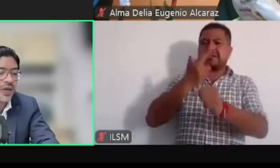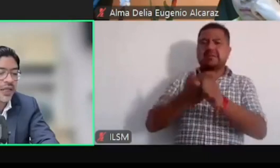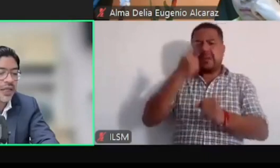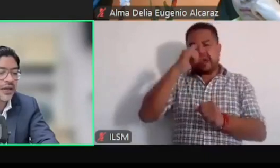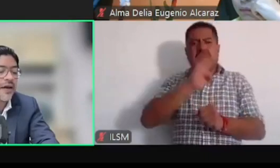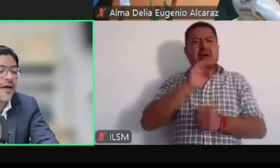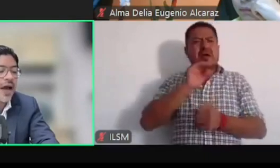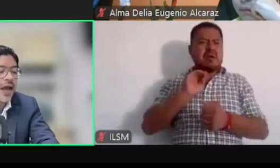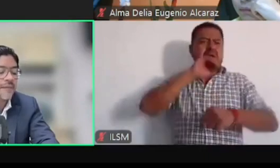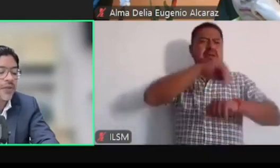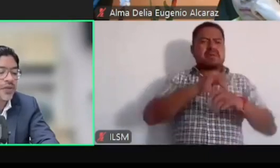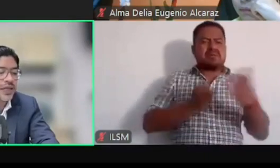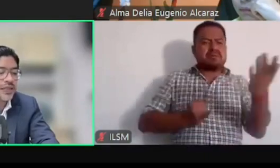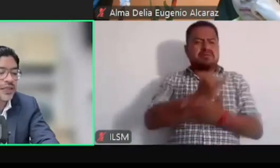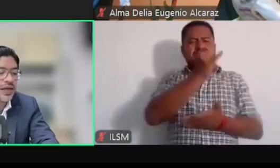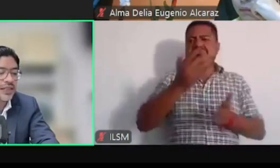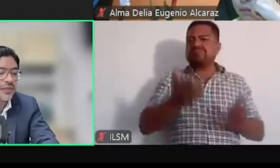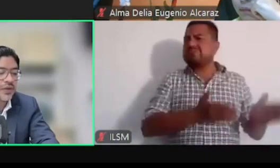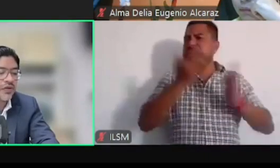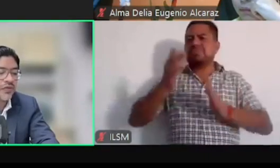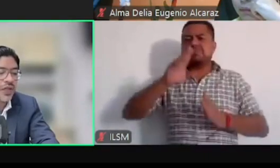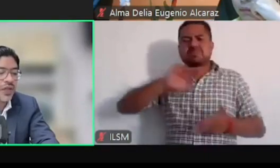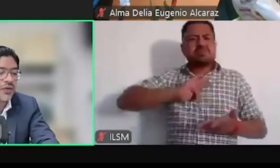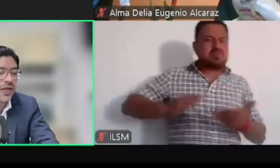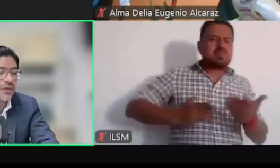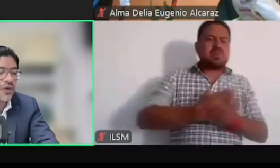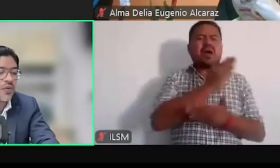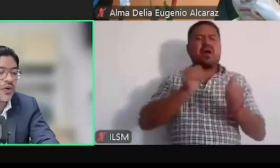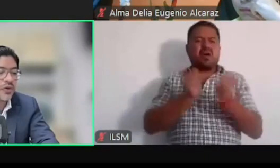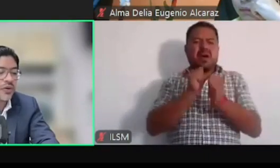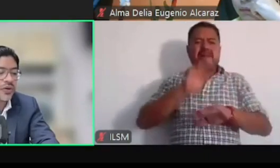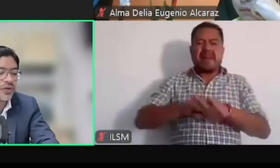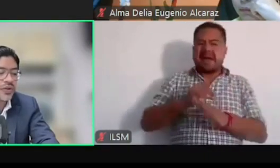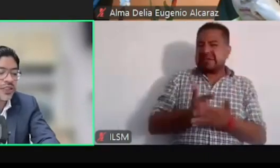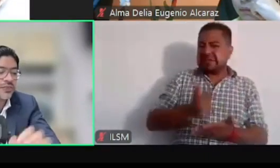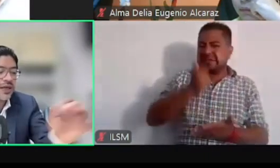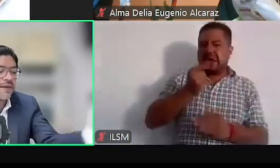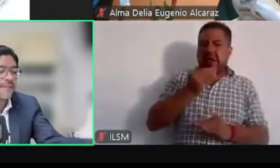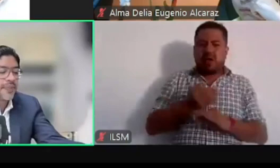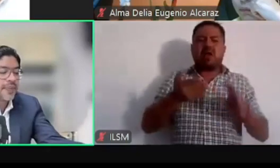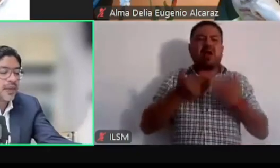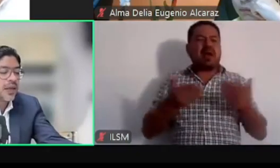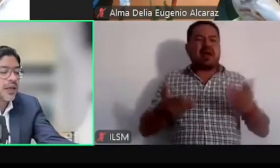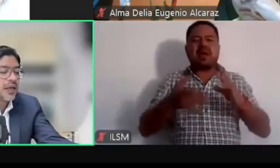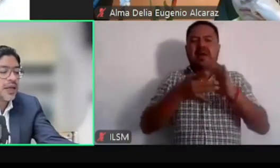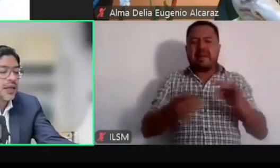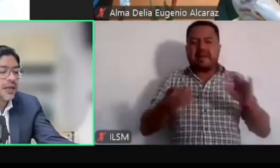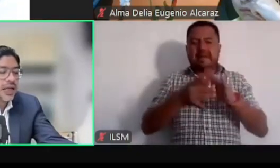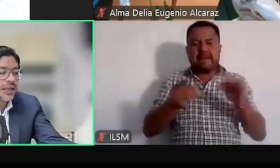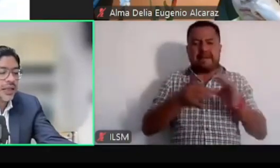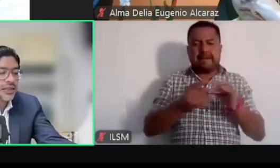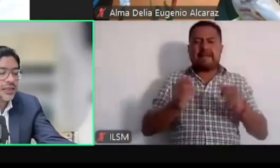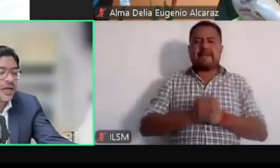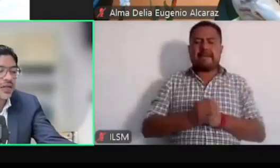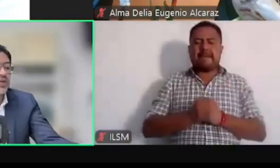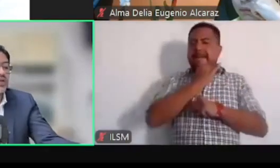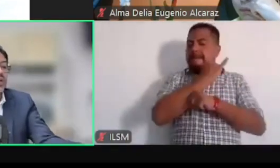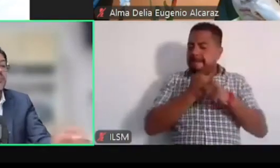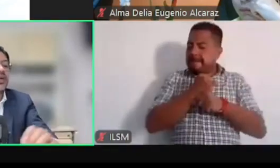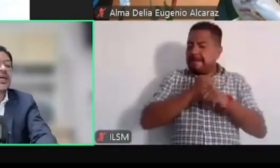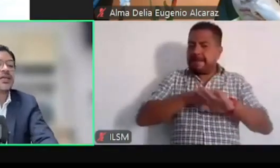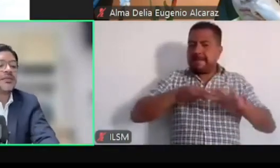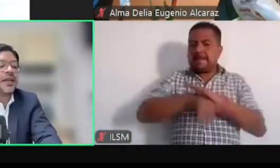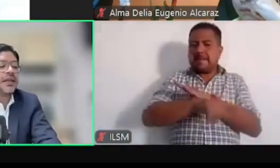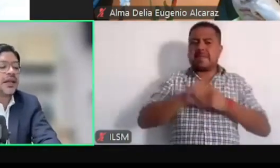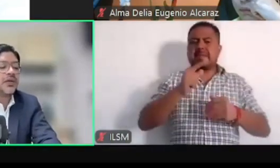extemporaneidad e improcedencia estimando fundado el agravio como a continuación se explica del análisis de la resolución